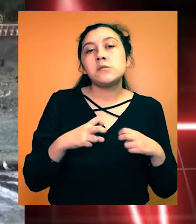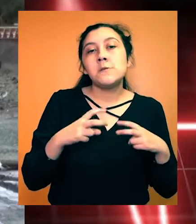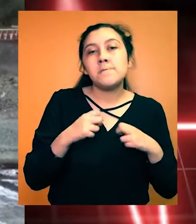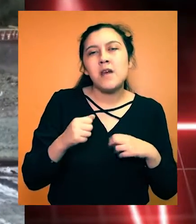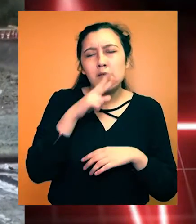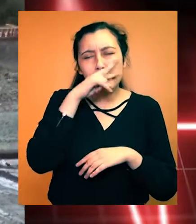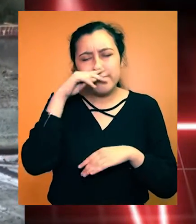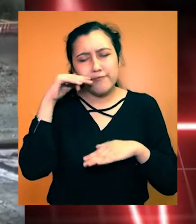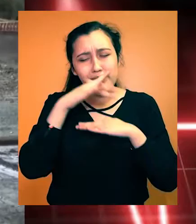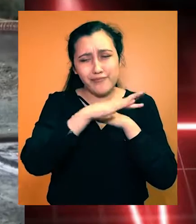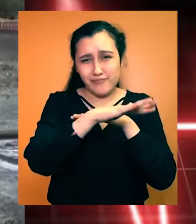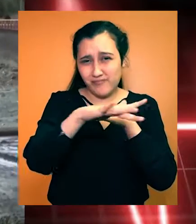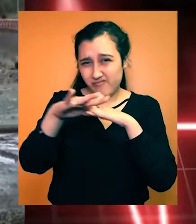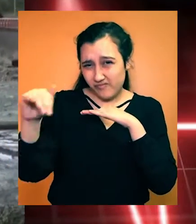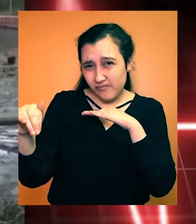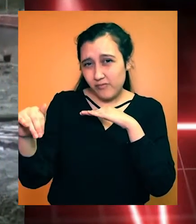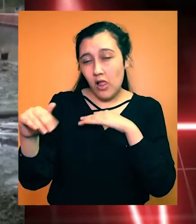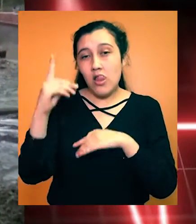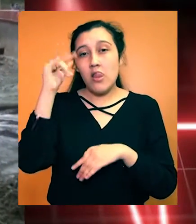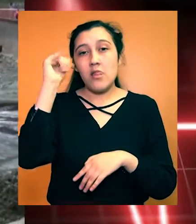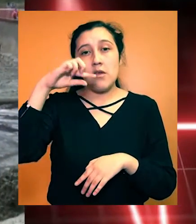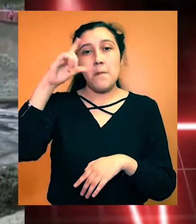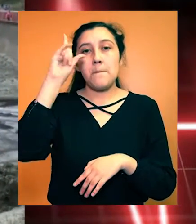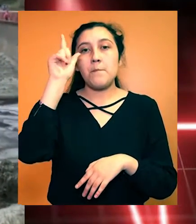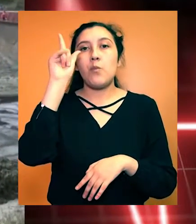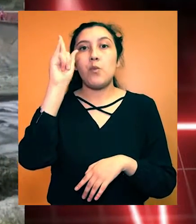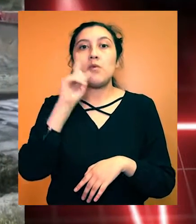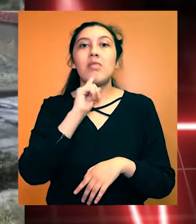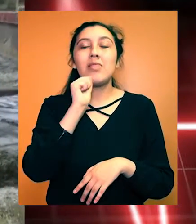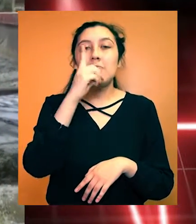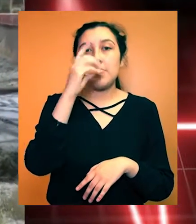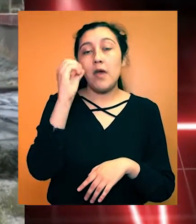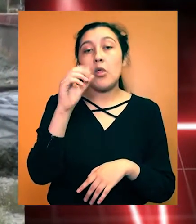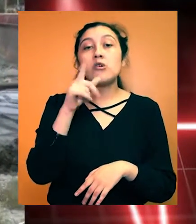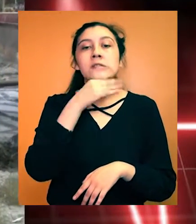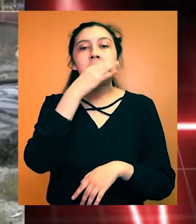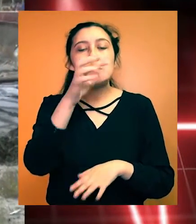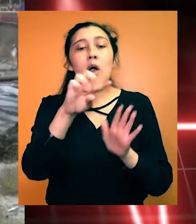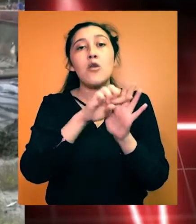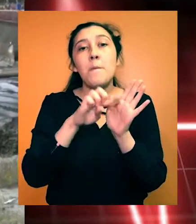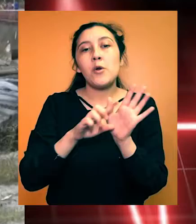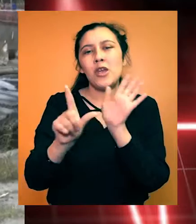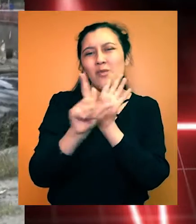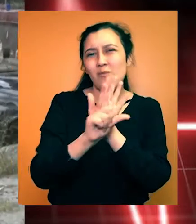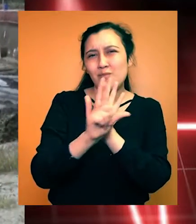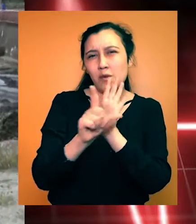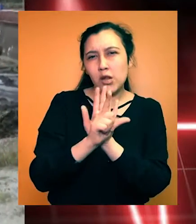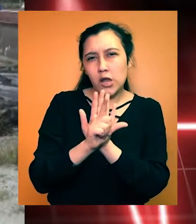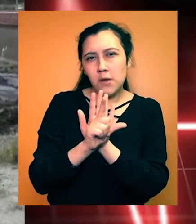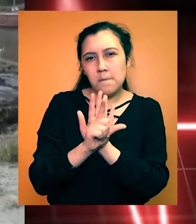se percibe en la costanera ancuditana, el diputado Alejandro Bernales, por su parte, se refirió al proyecto de ley que busca sancionar a